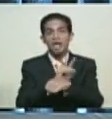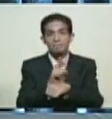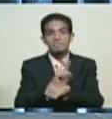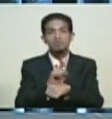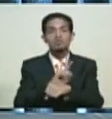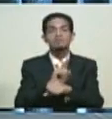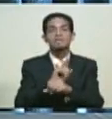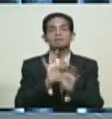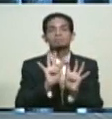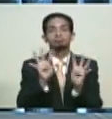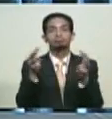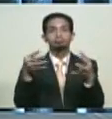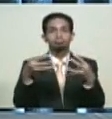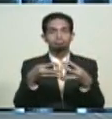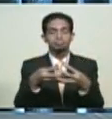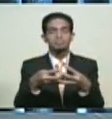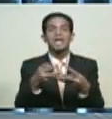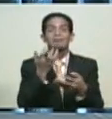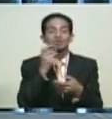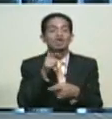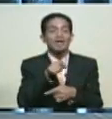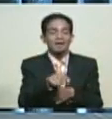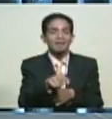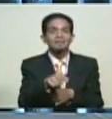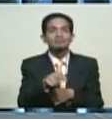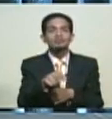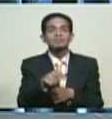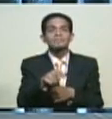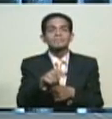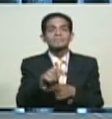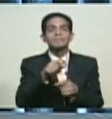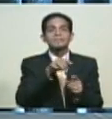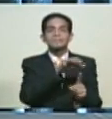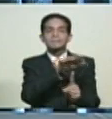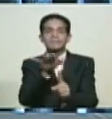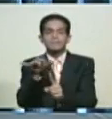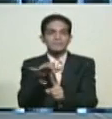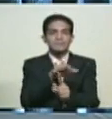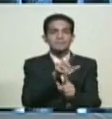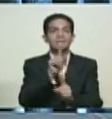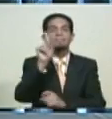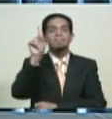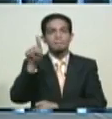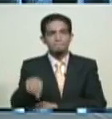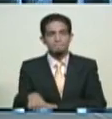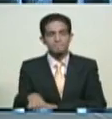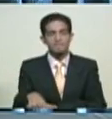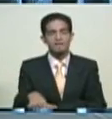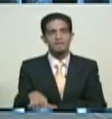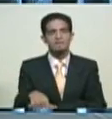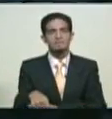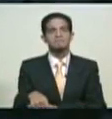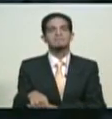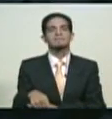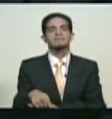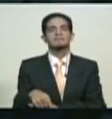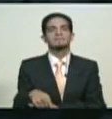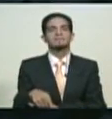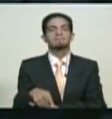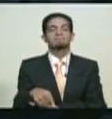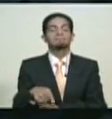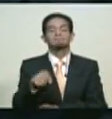por la gran influencia que ejercen también como referencia en las redes sociales eso hay que dejarlo allí